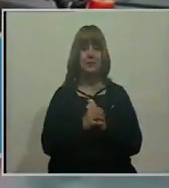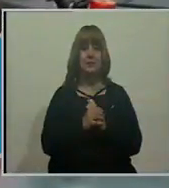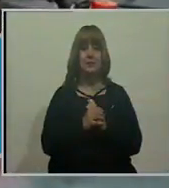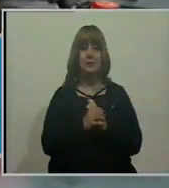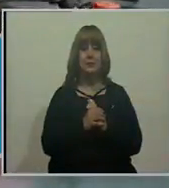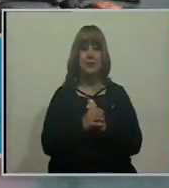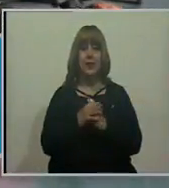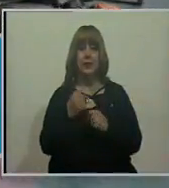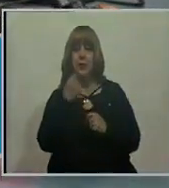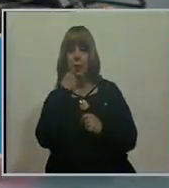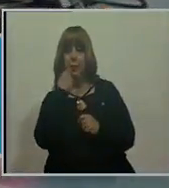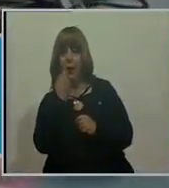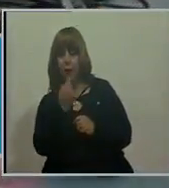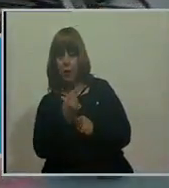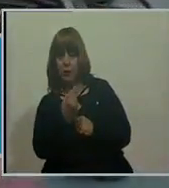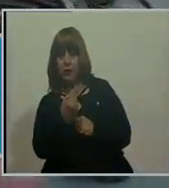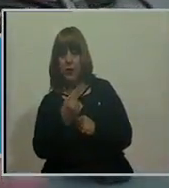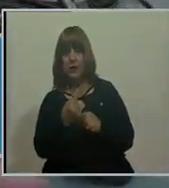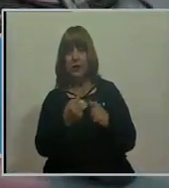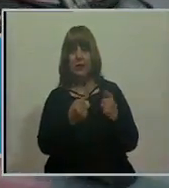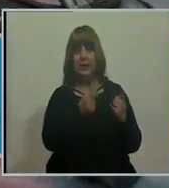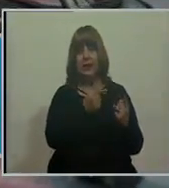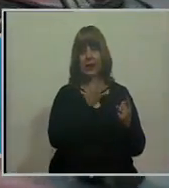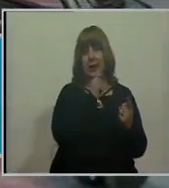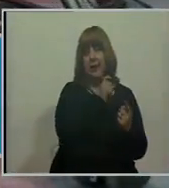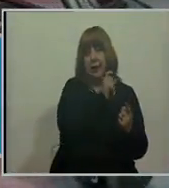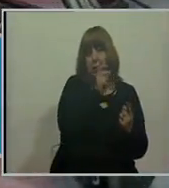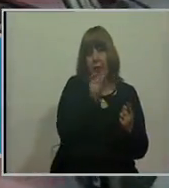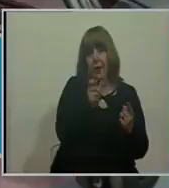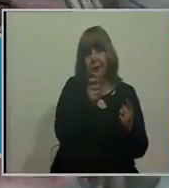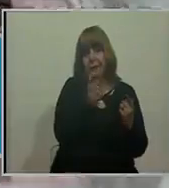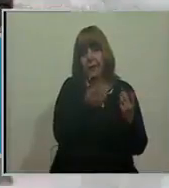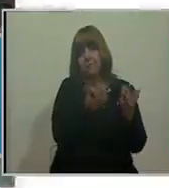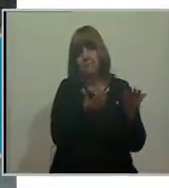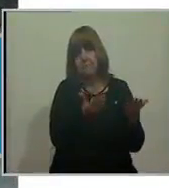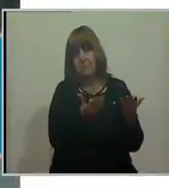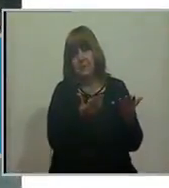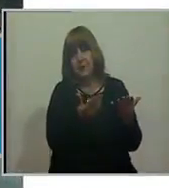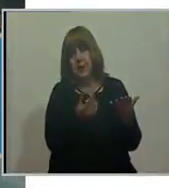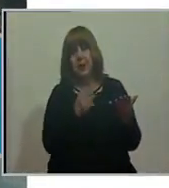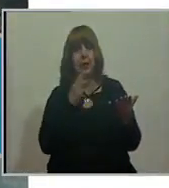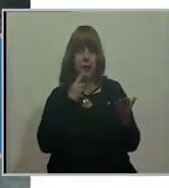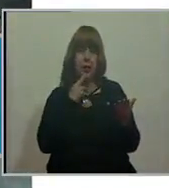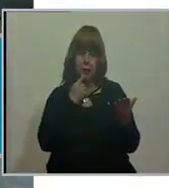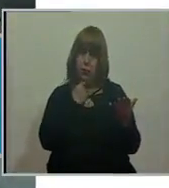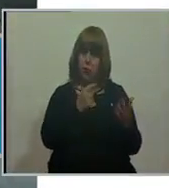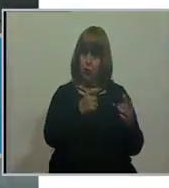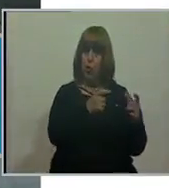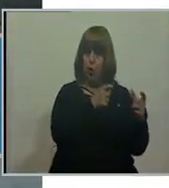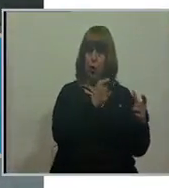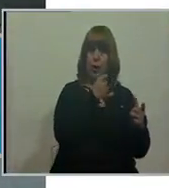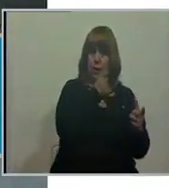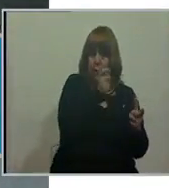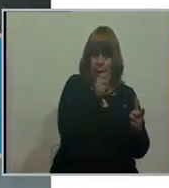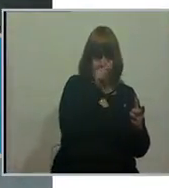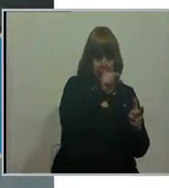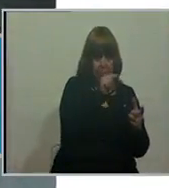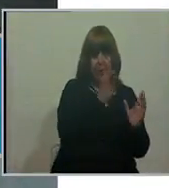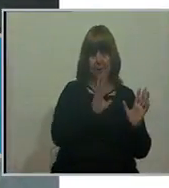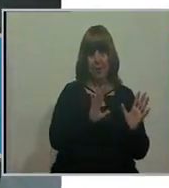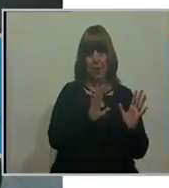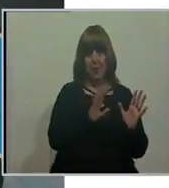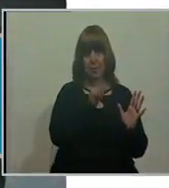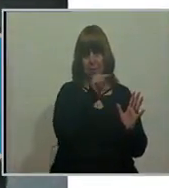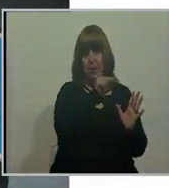una pregunta que queda flotando en el aire y que se busca una respuesta. No queda flotando en el aire. Para mí la respuesta está implícita en la pregunta que hace la